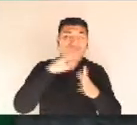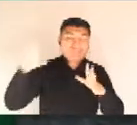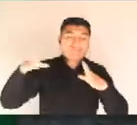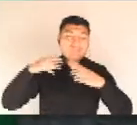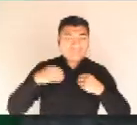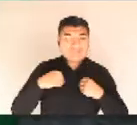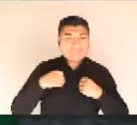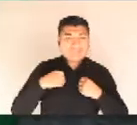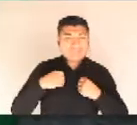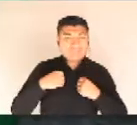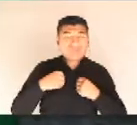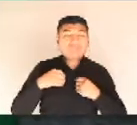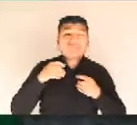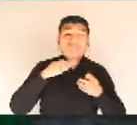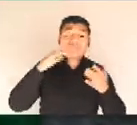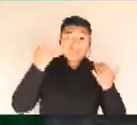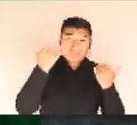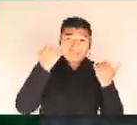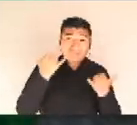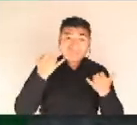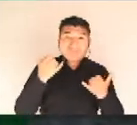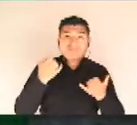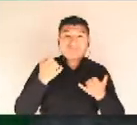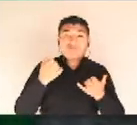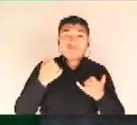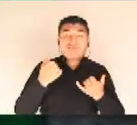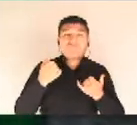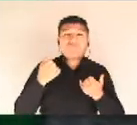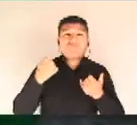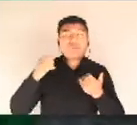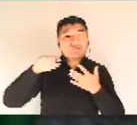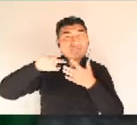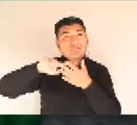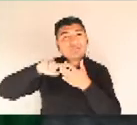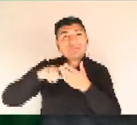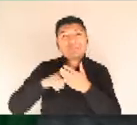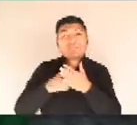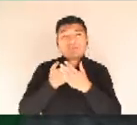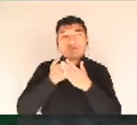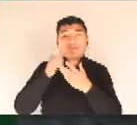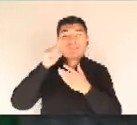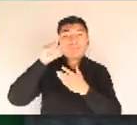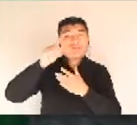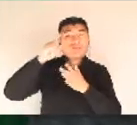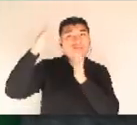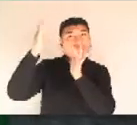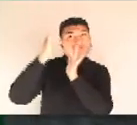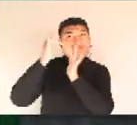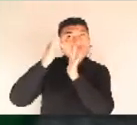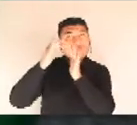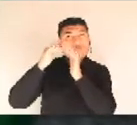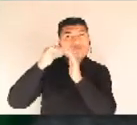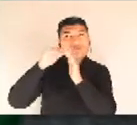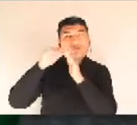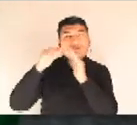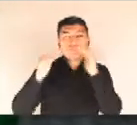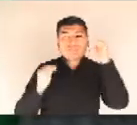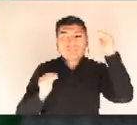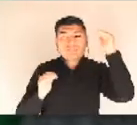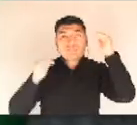recibíamos si no era un es ha empezado a ser una relación de igual a igual